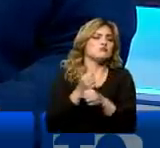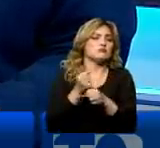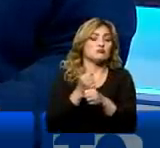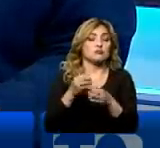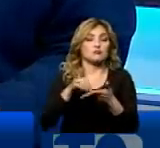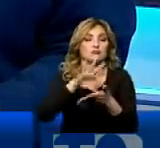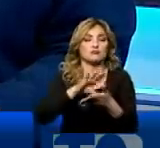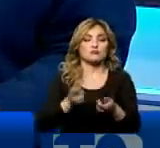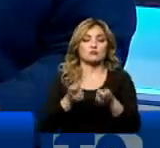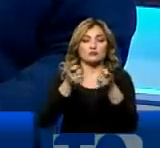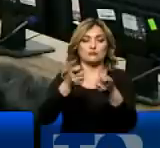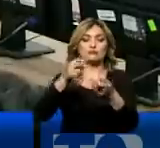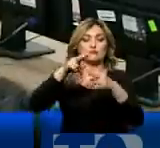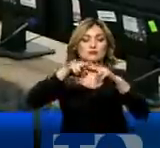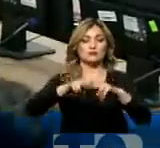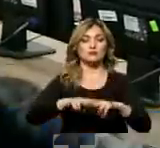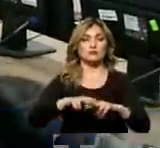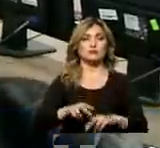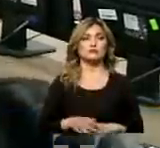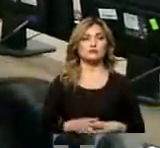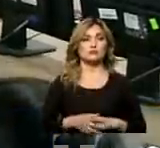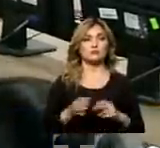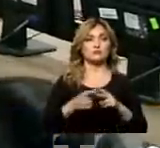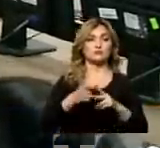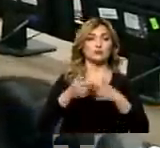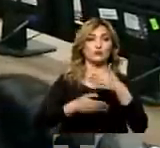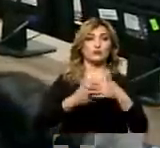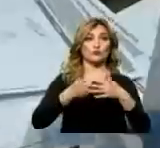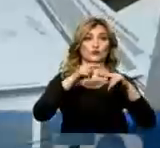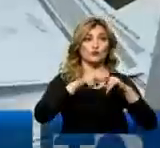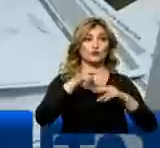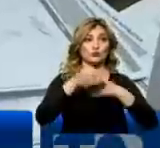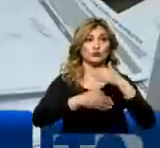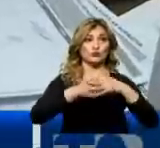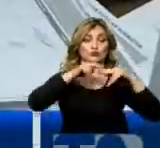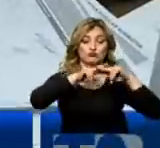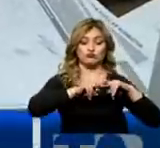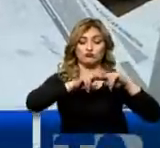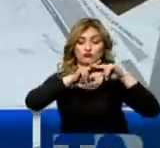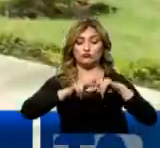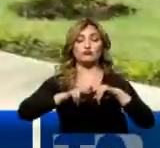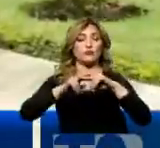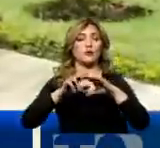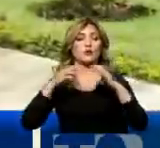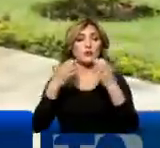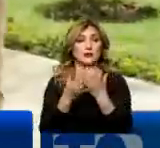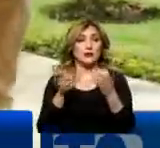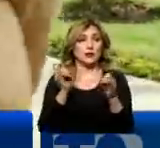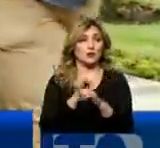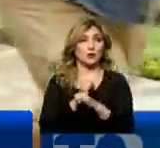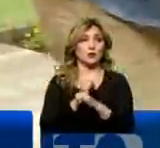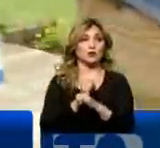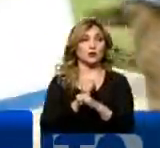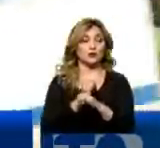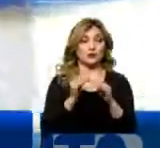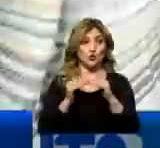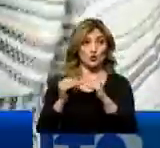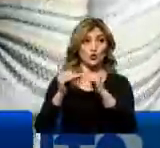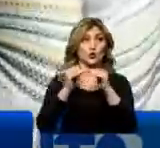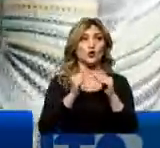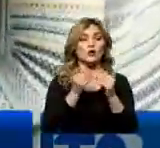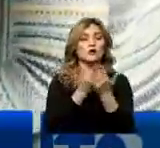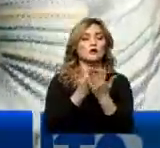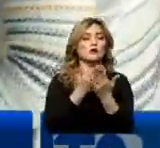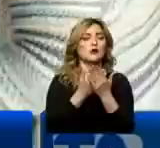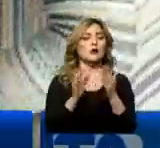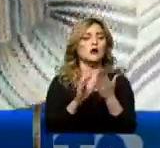Asamblea Nacional. Inició el proceso de verificación de las firmas presentadas por el Comité por la Institucionalización Democrática para que